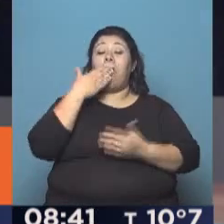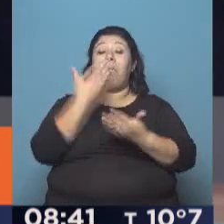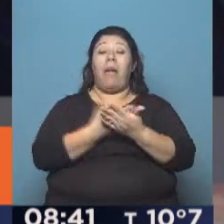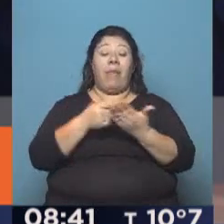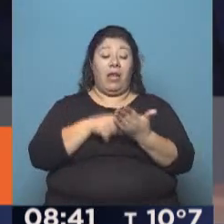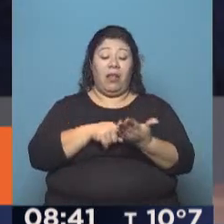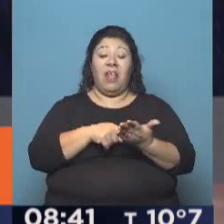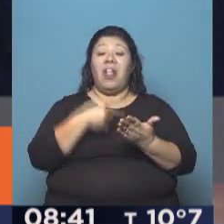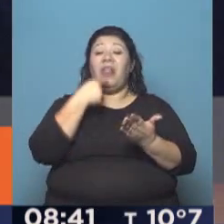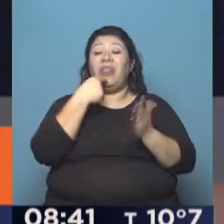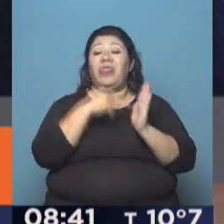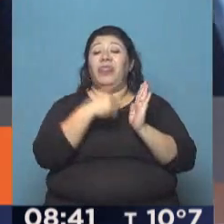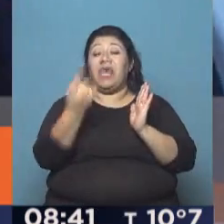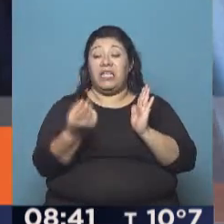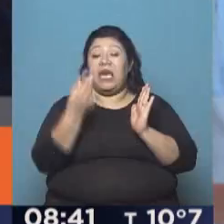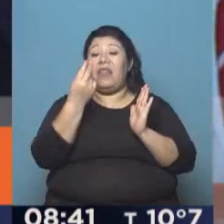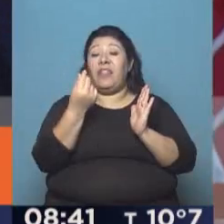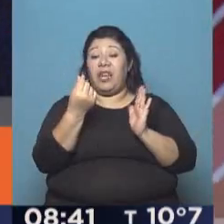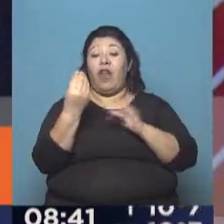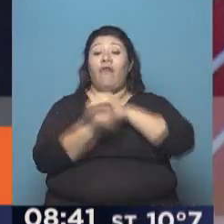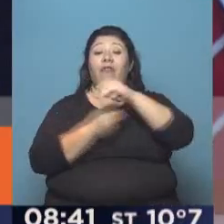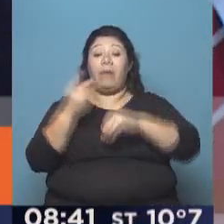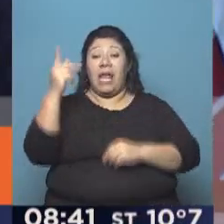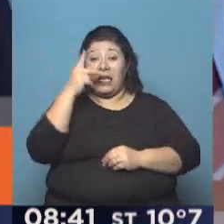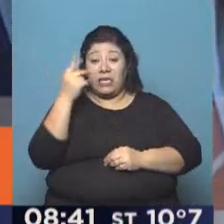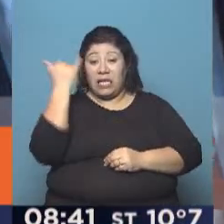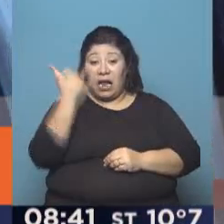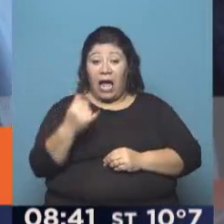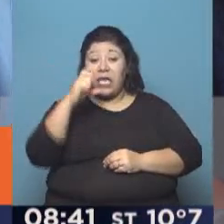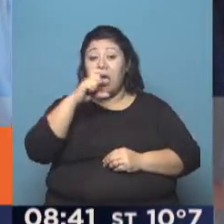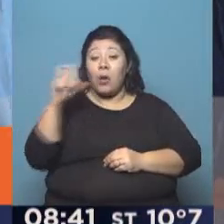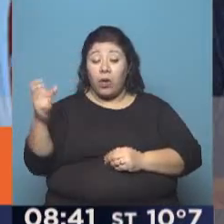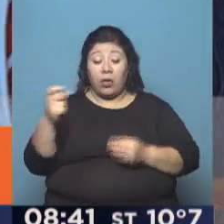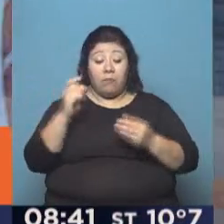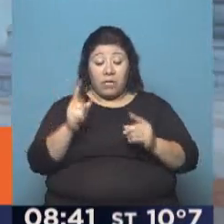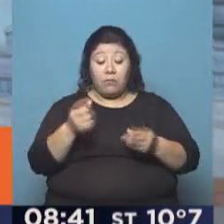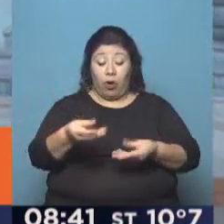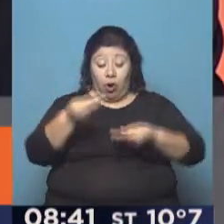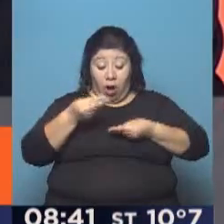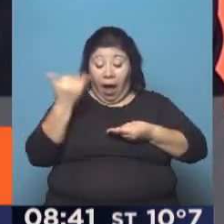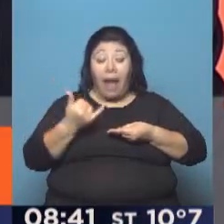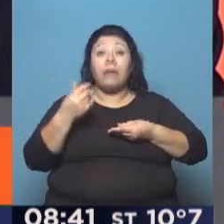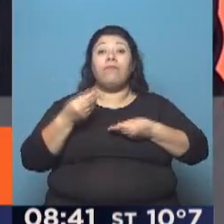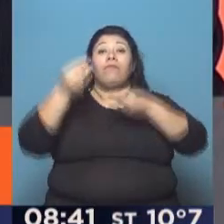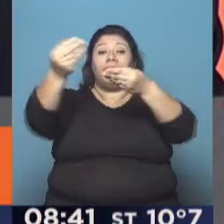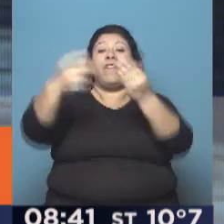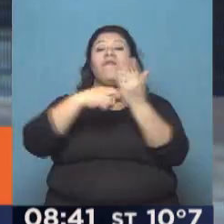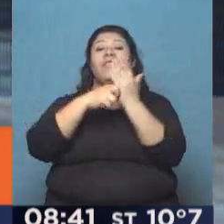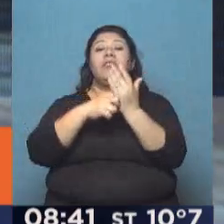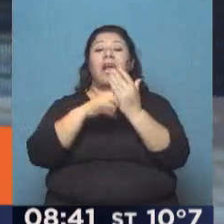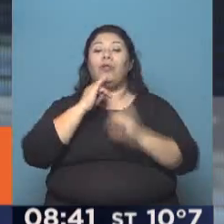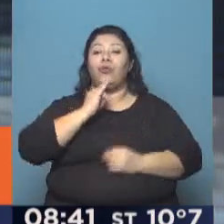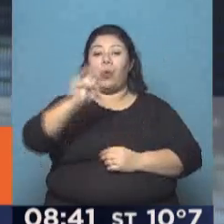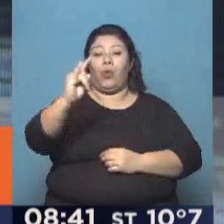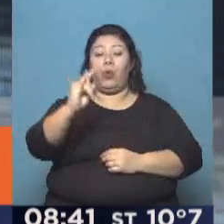dice Cuál es la plata Que la familia kishner tienen las cuentas y se la llevé al fiscal Porque además el fiscal y